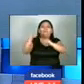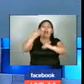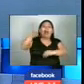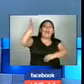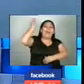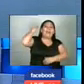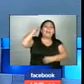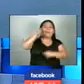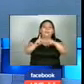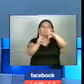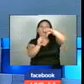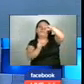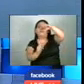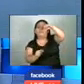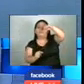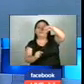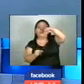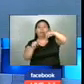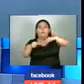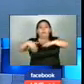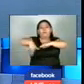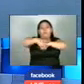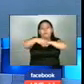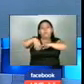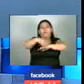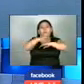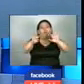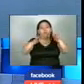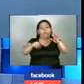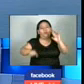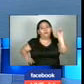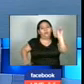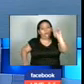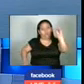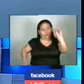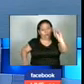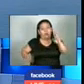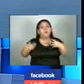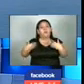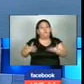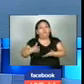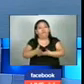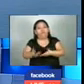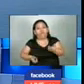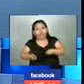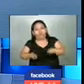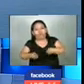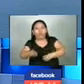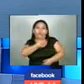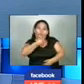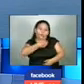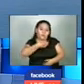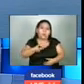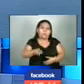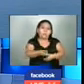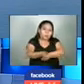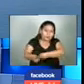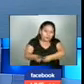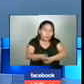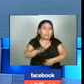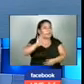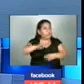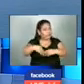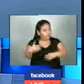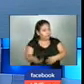sobre la novena calle Poniente y la novena avenida Sur en San Salvador. Y los cuerpos de bomberos ya se están trasladando a esa hora.